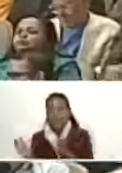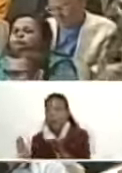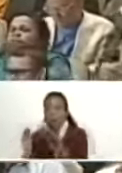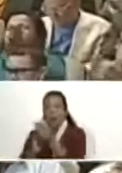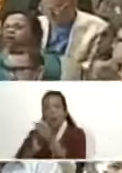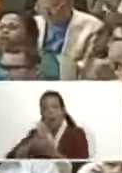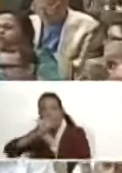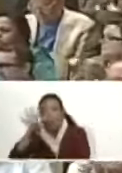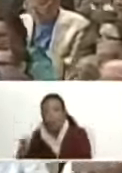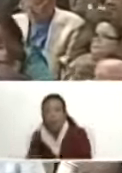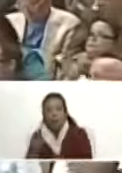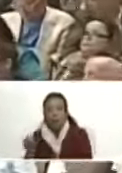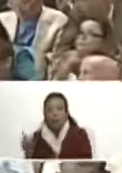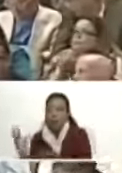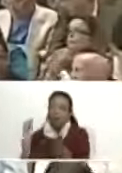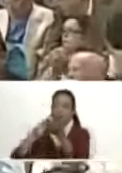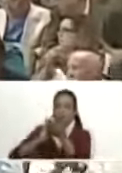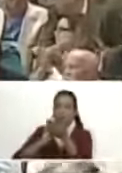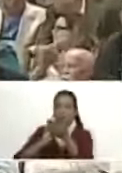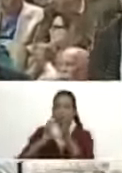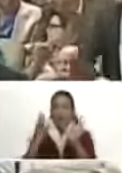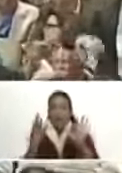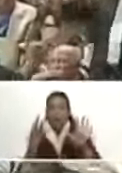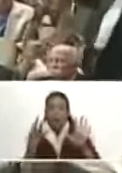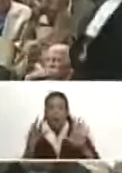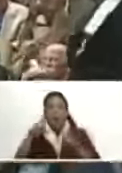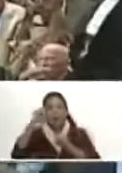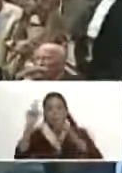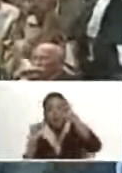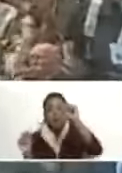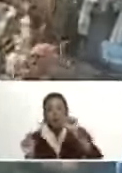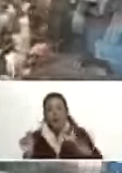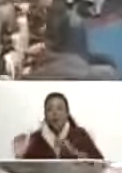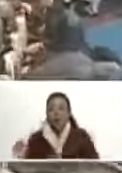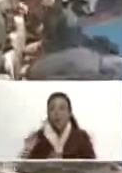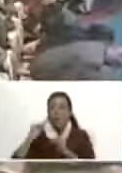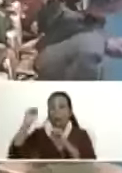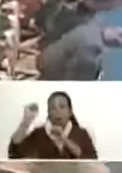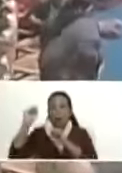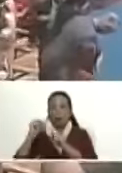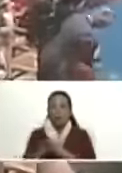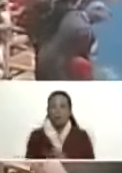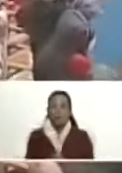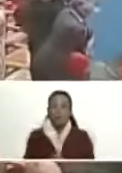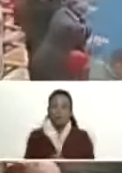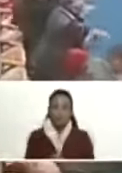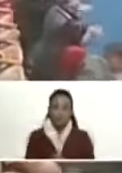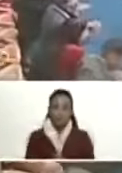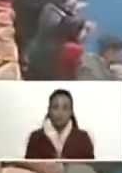nuestra Guayana Esequiba. Que brille la octava estrella de nuestra Guayana Esequiba.